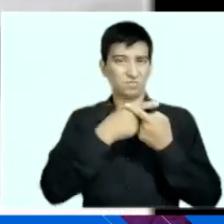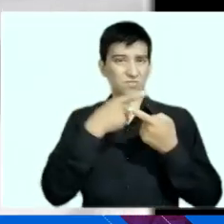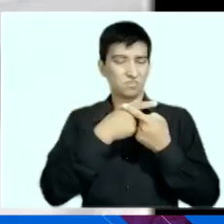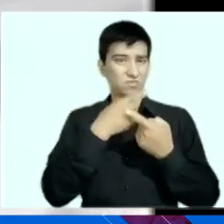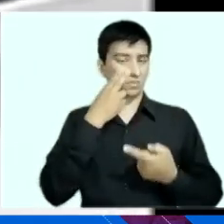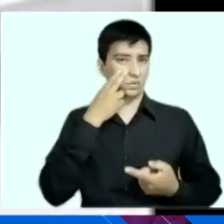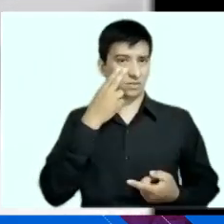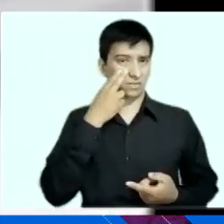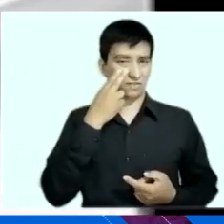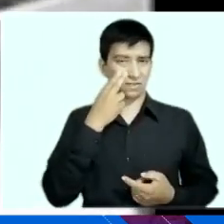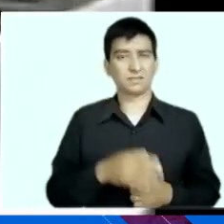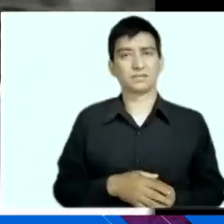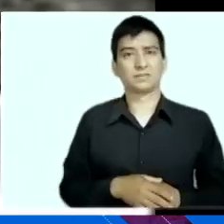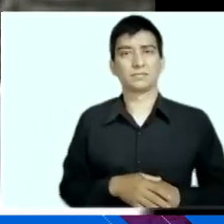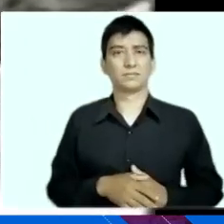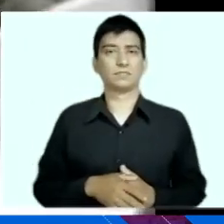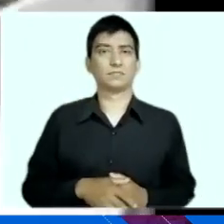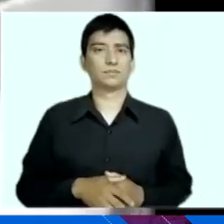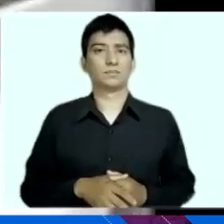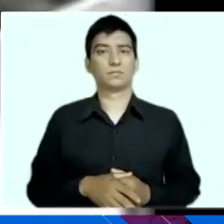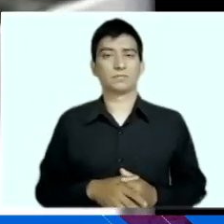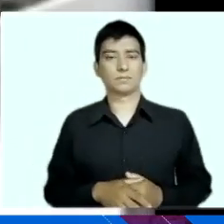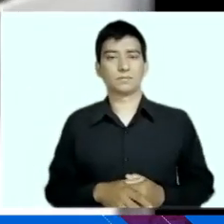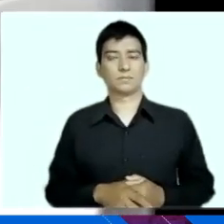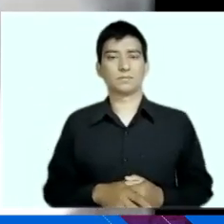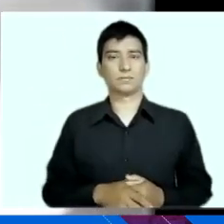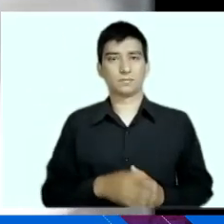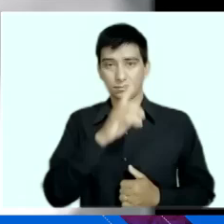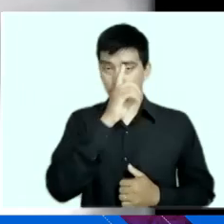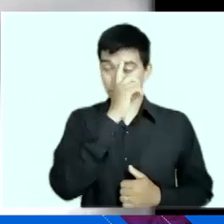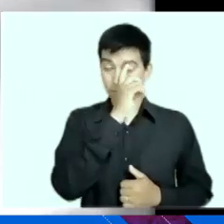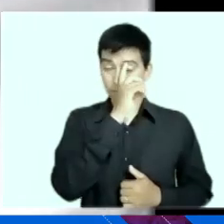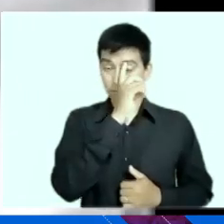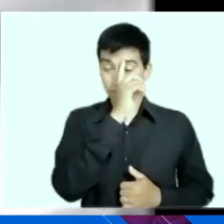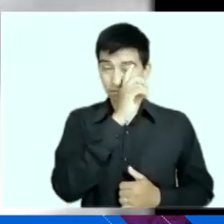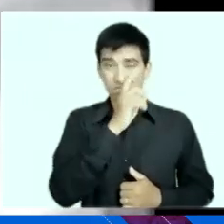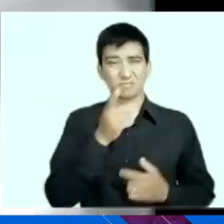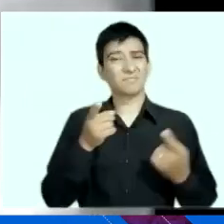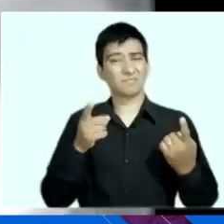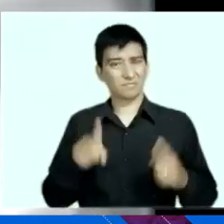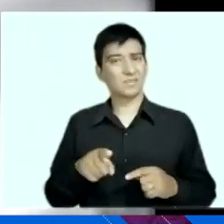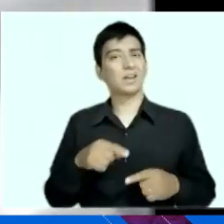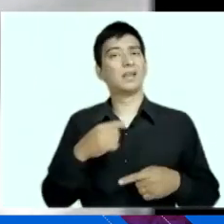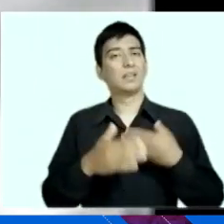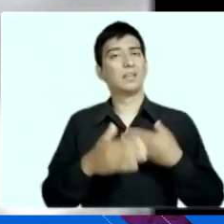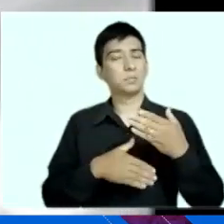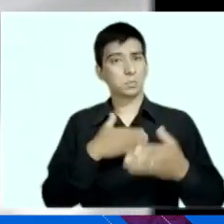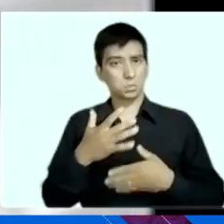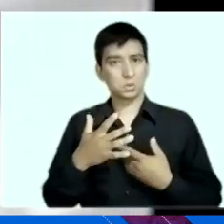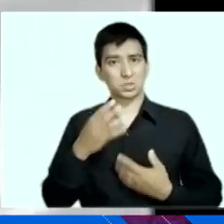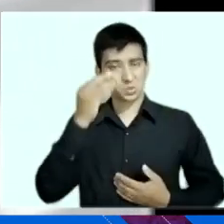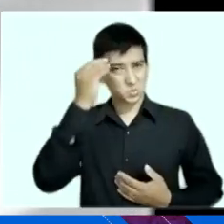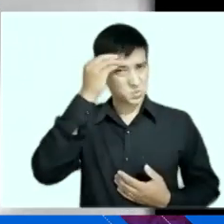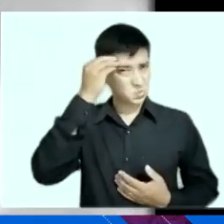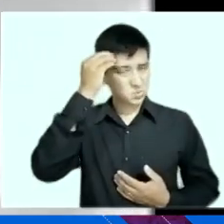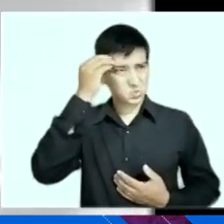Chino, que en ese momento así lo conocían, que era guardia de la familia. ¿Qué pasa? los celos, sube de tono la